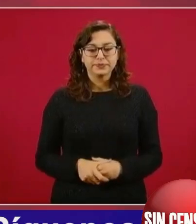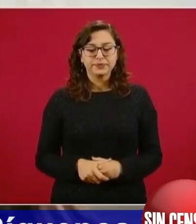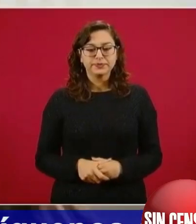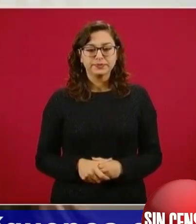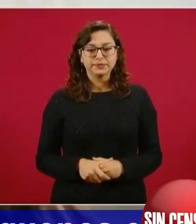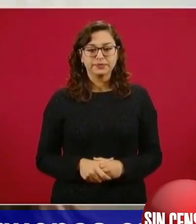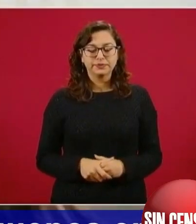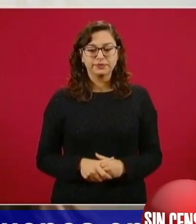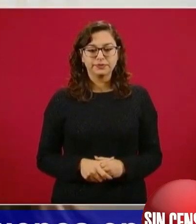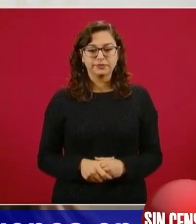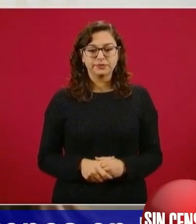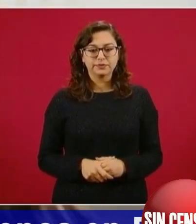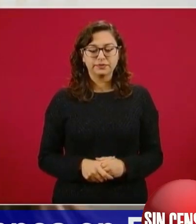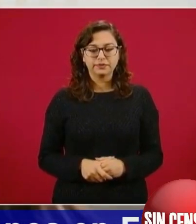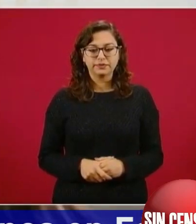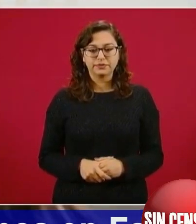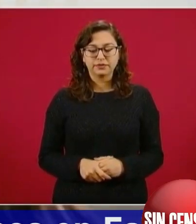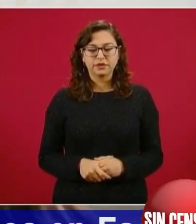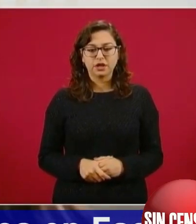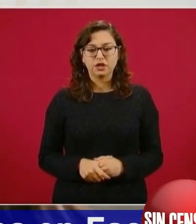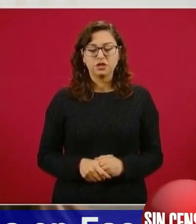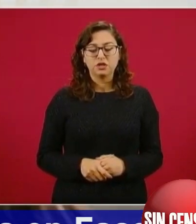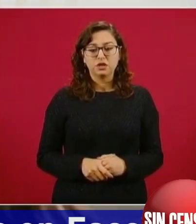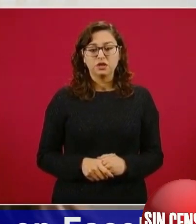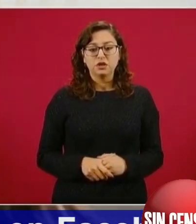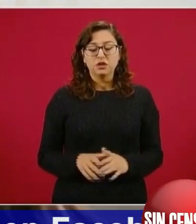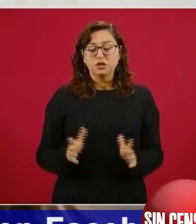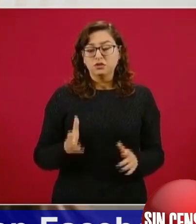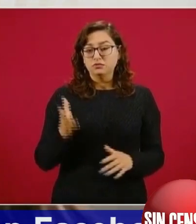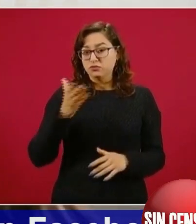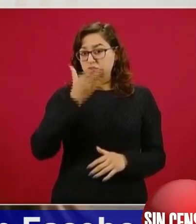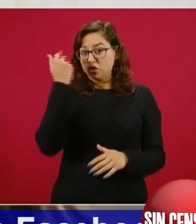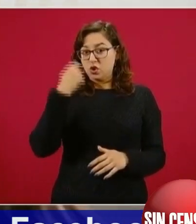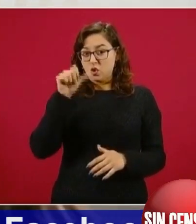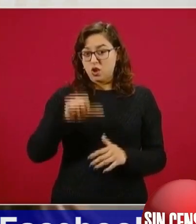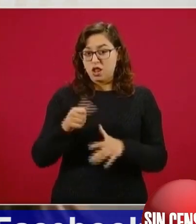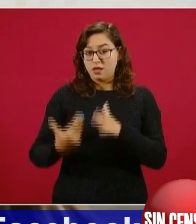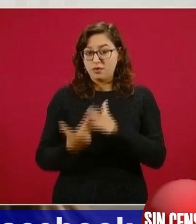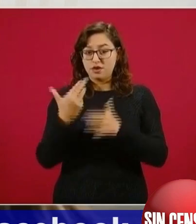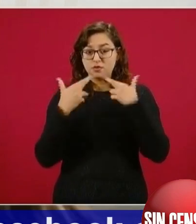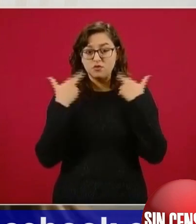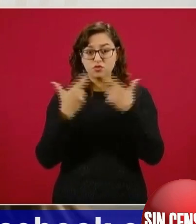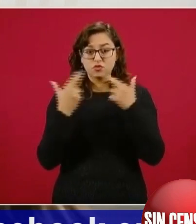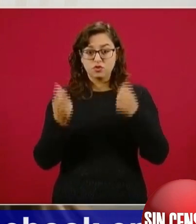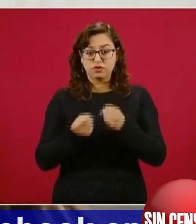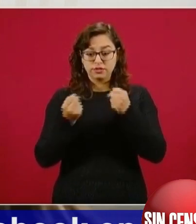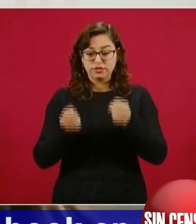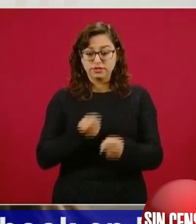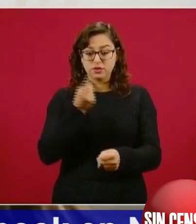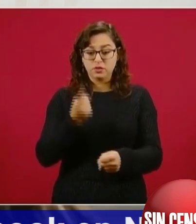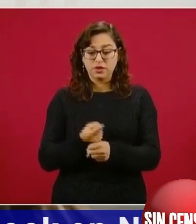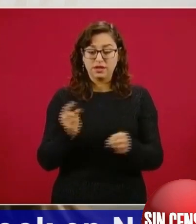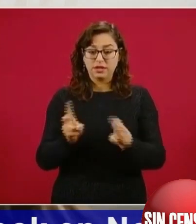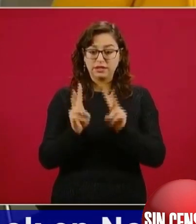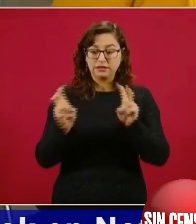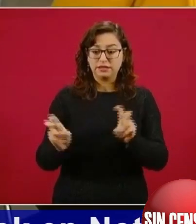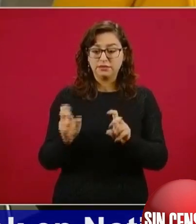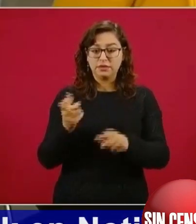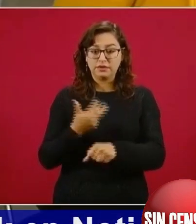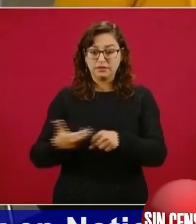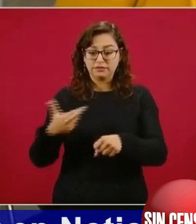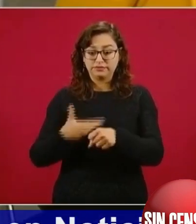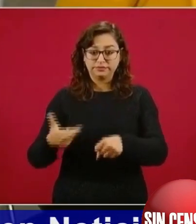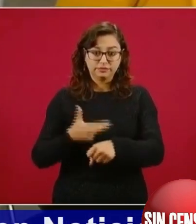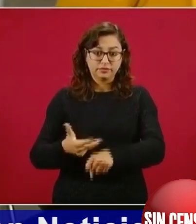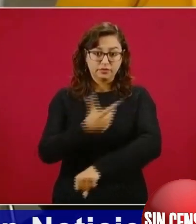No sé si se trató en el tema en el Gabinete de Seguridad del asunto de hacer reajustes en el tema de la Guardia Nacional para el